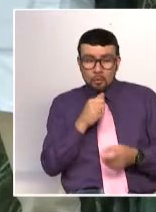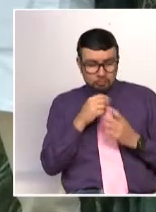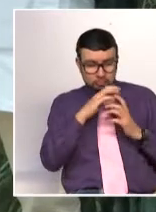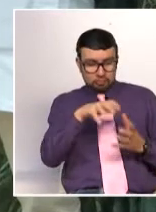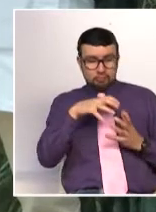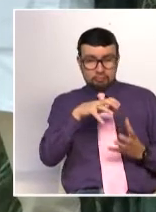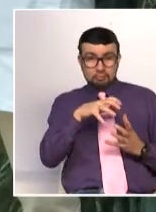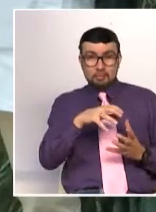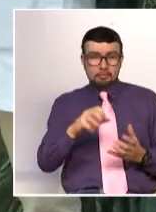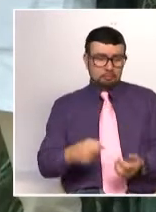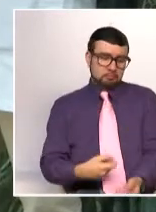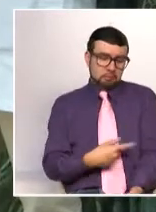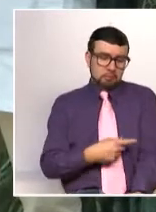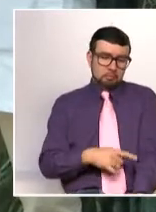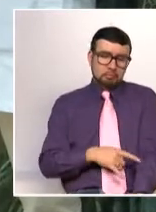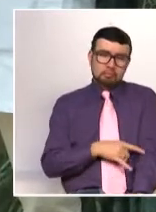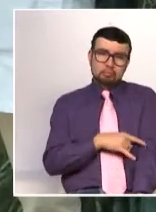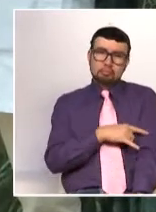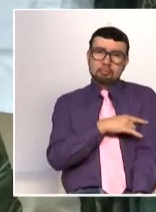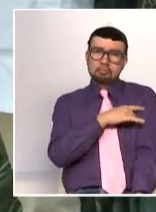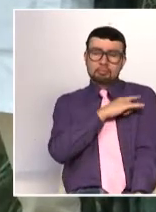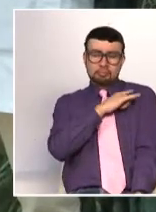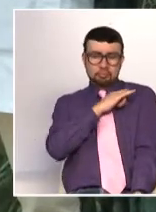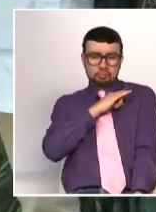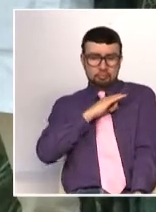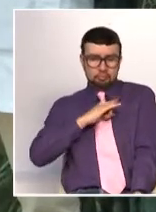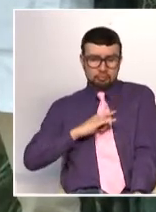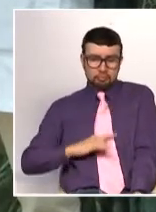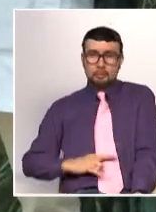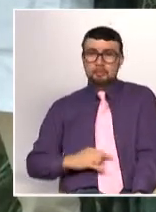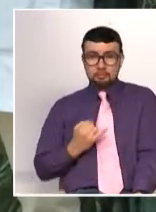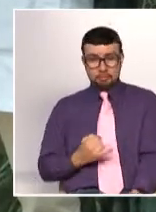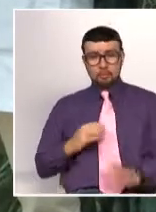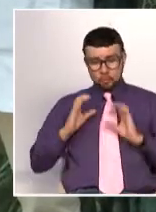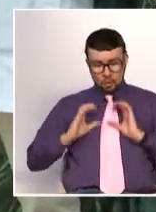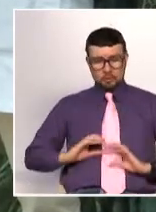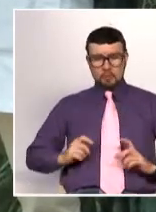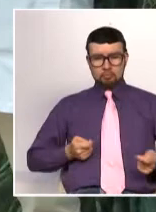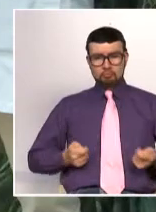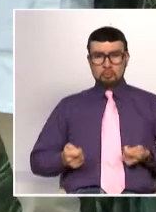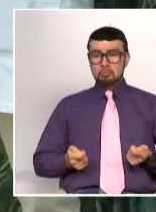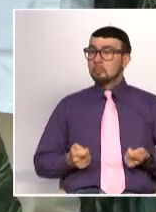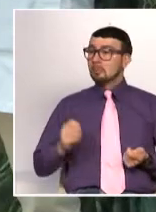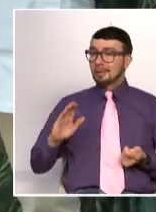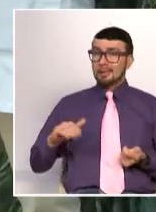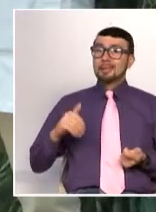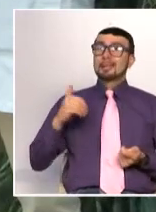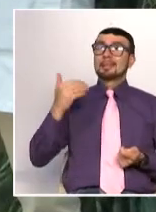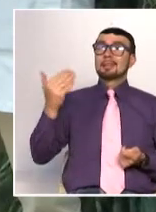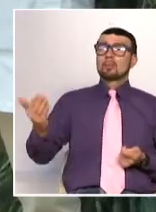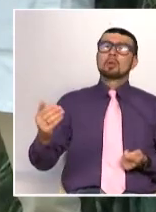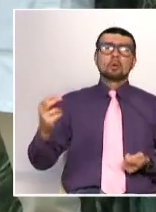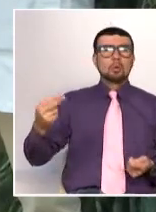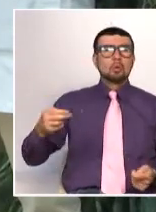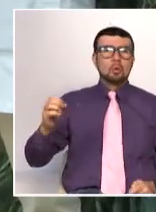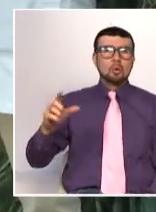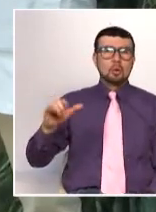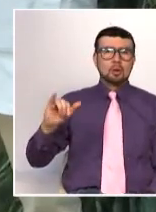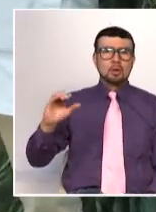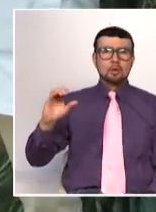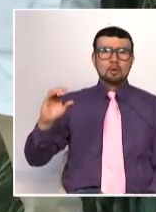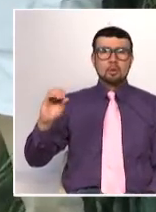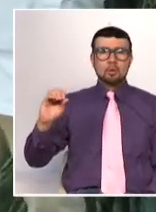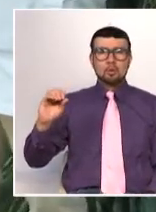el suelo para que pueda hacer la función dentro del organismo los oligoelementos cuando se colocan y los colocamos ponemos por ejemplo suelos